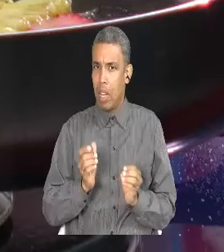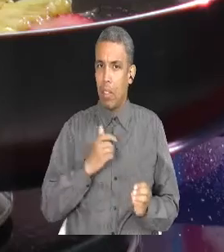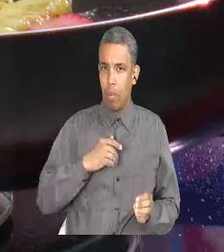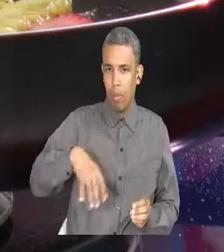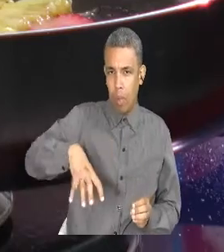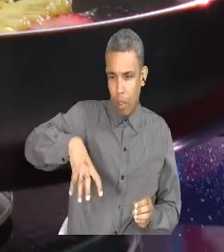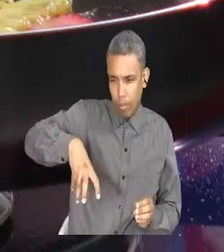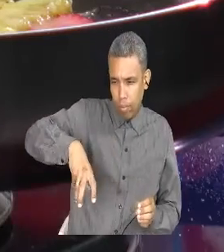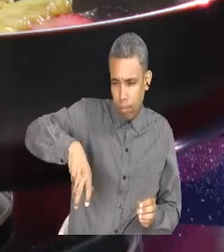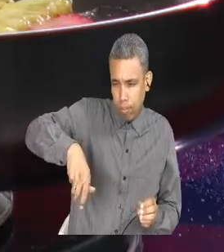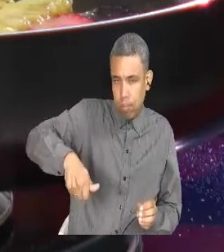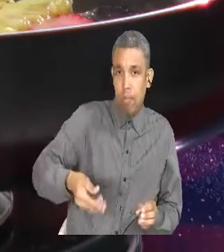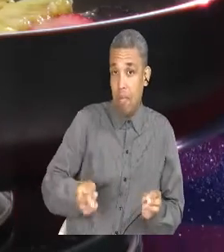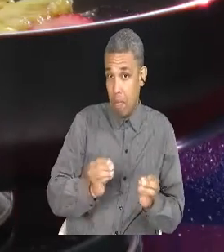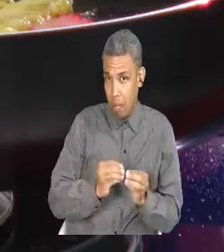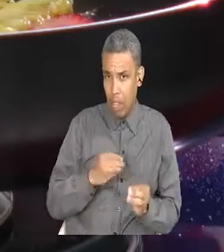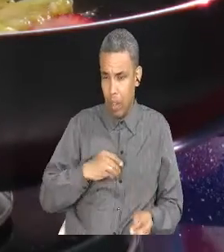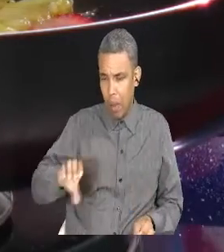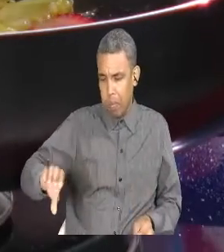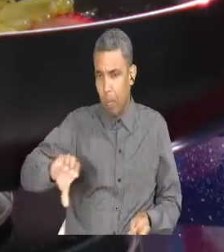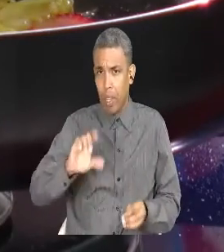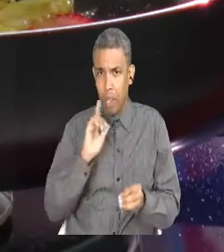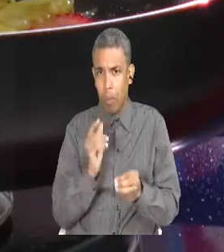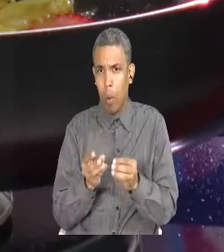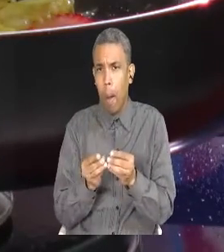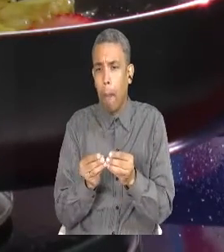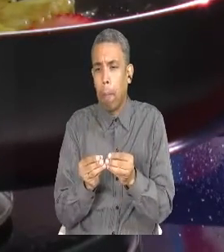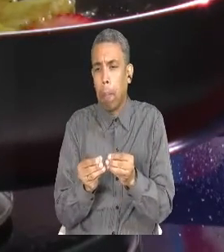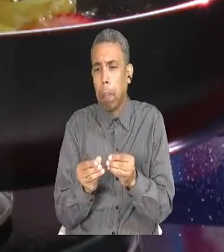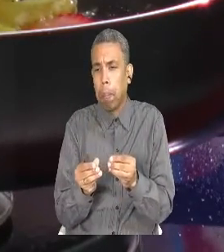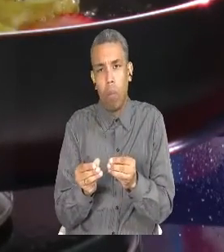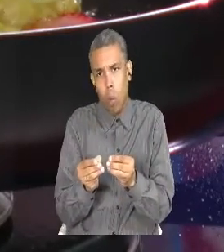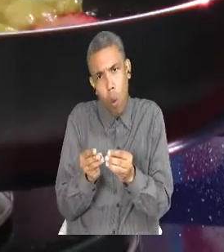que no me quede de pronto tan espeso.